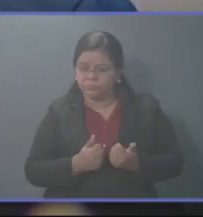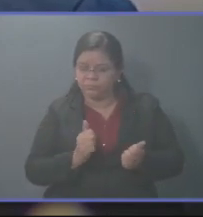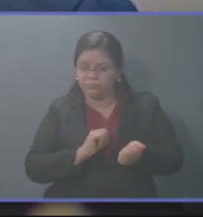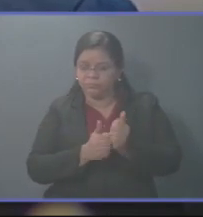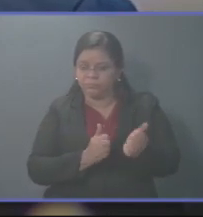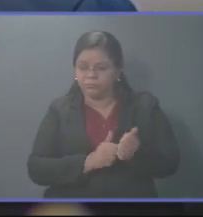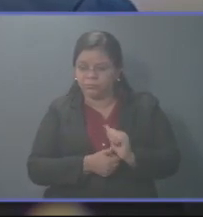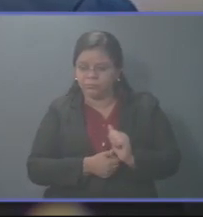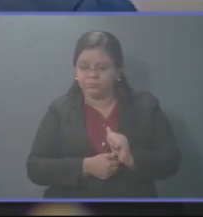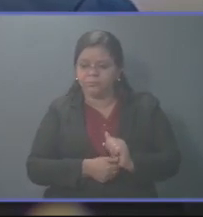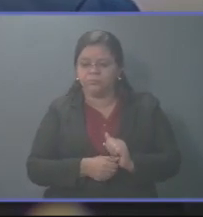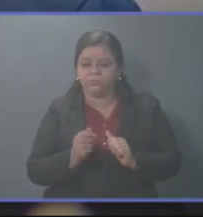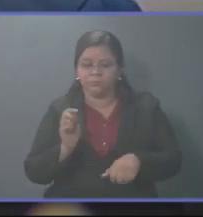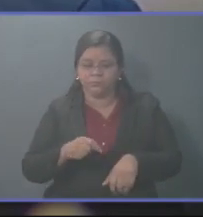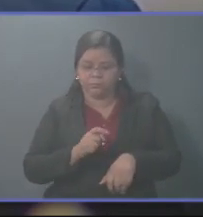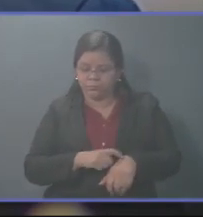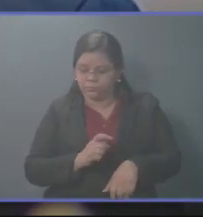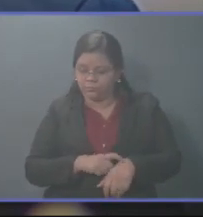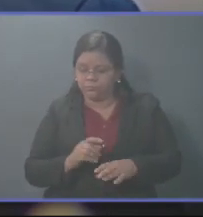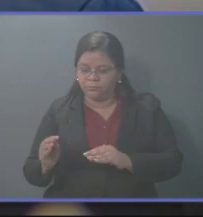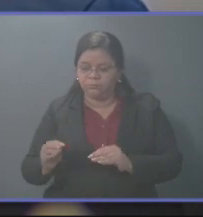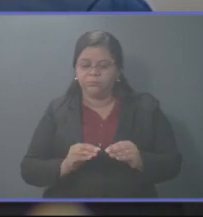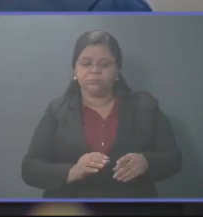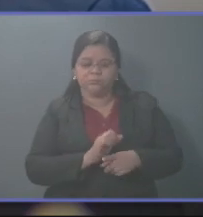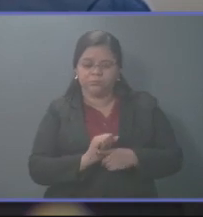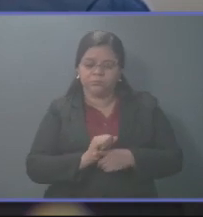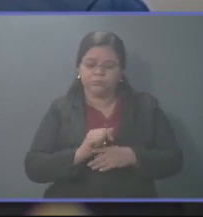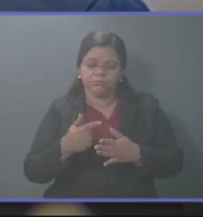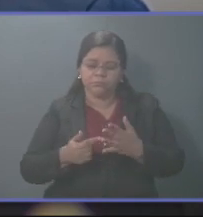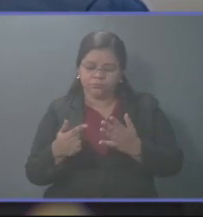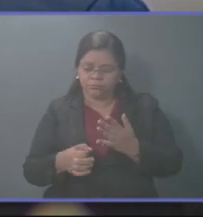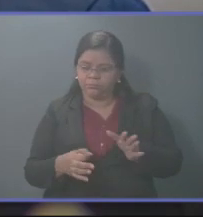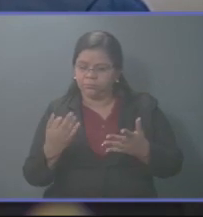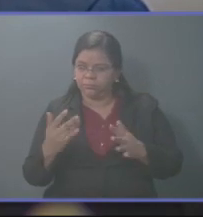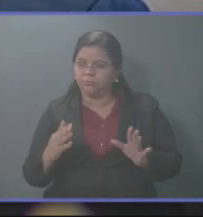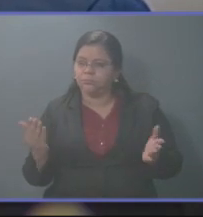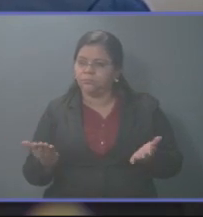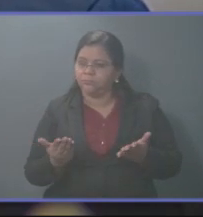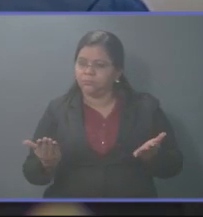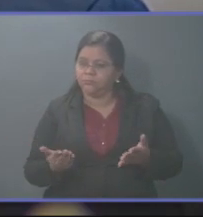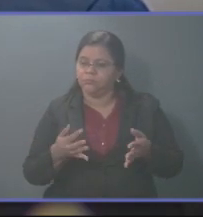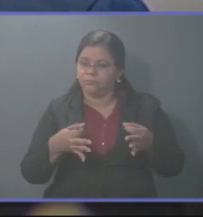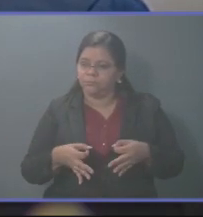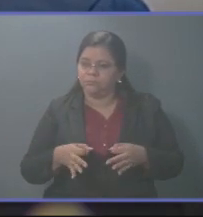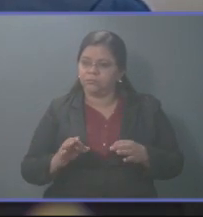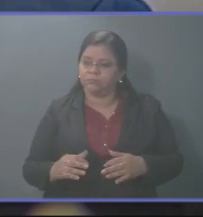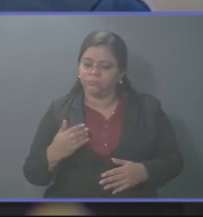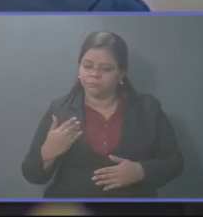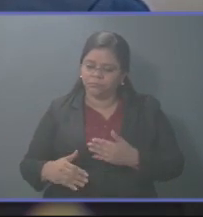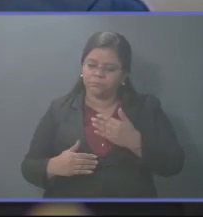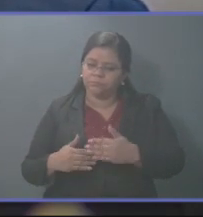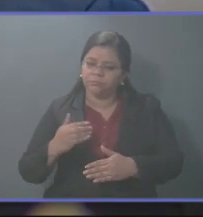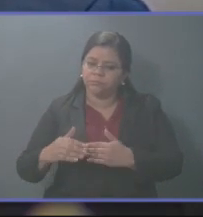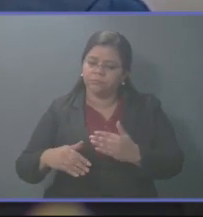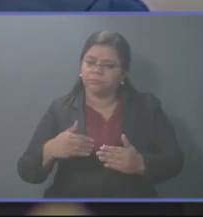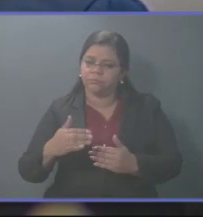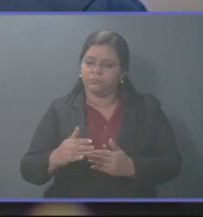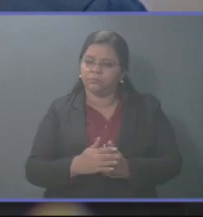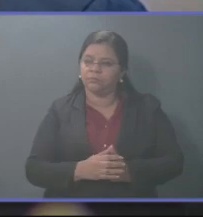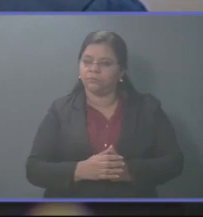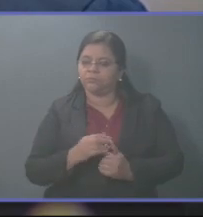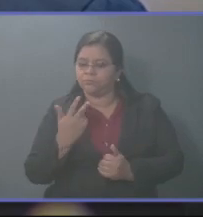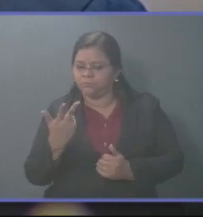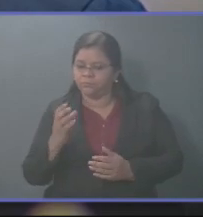deportivas que en la entrada en vigencia de la presente ley estén ejerciendo funciones de manera consecutiva 3 o